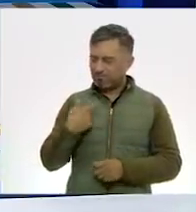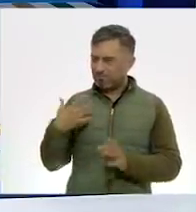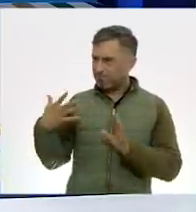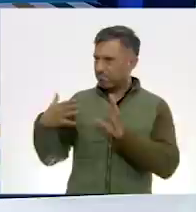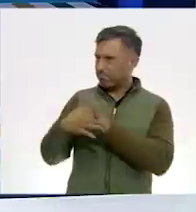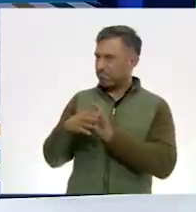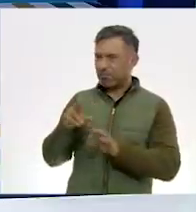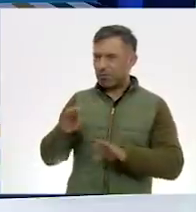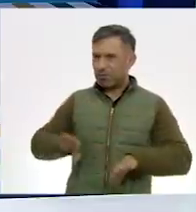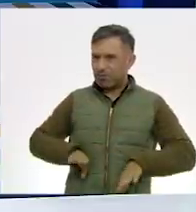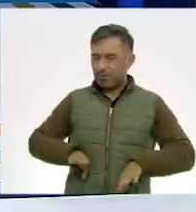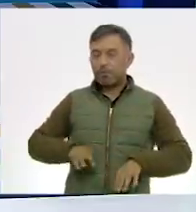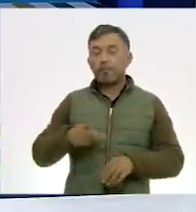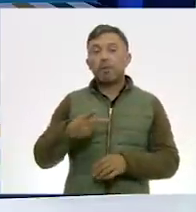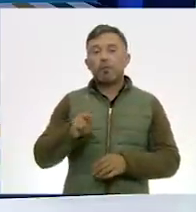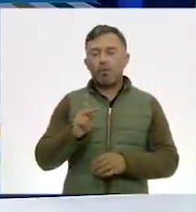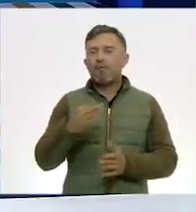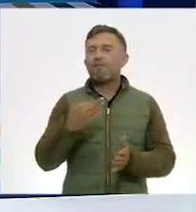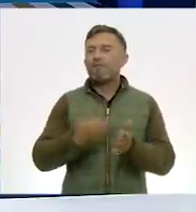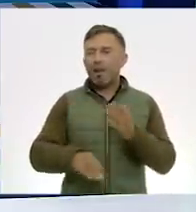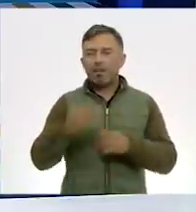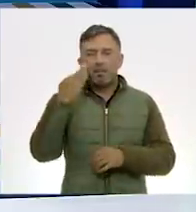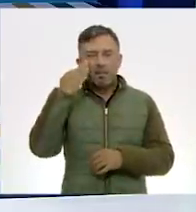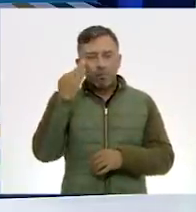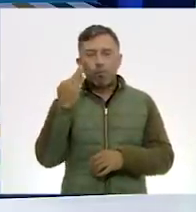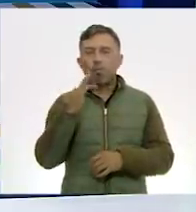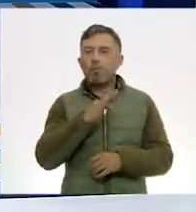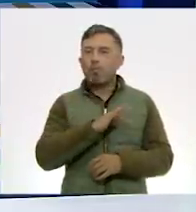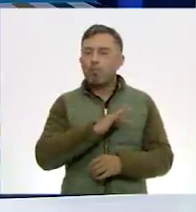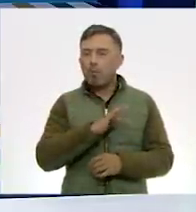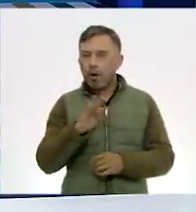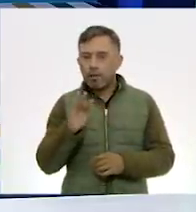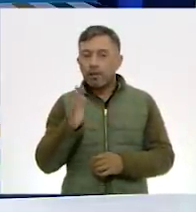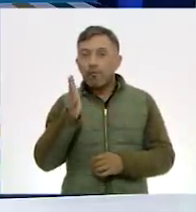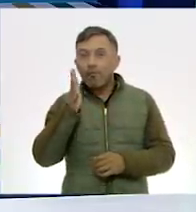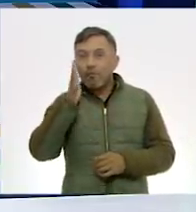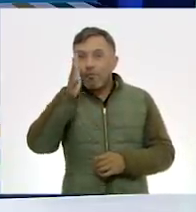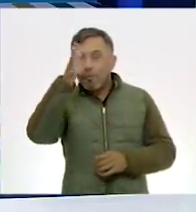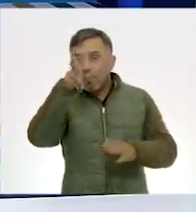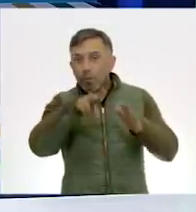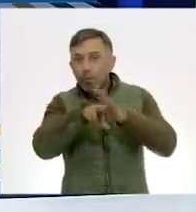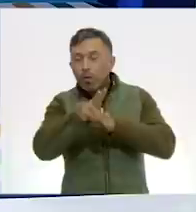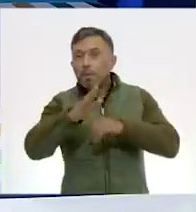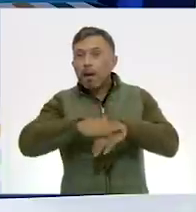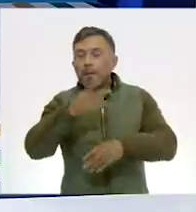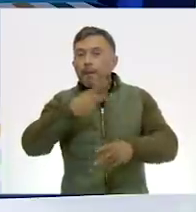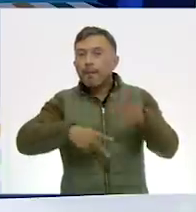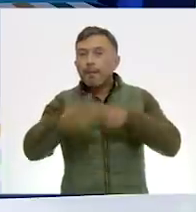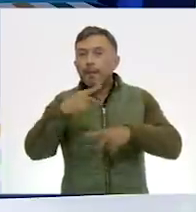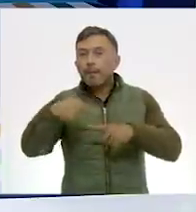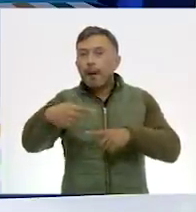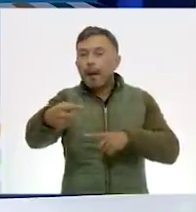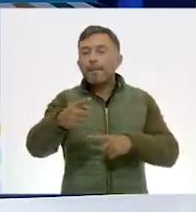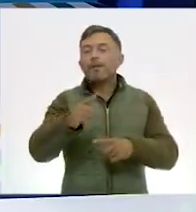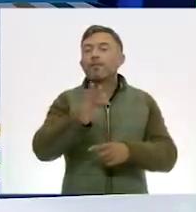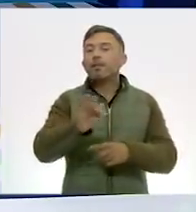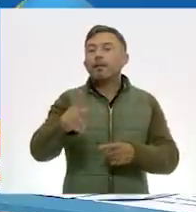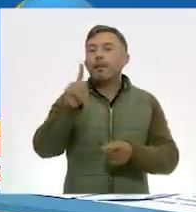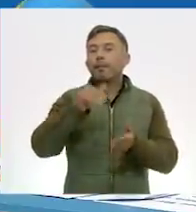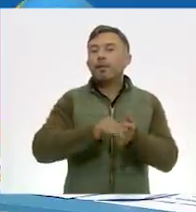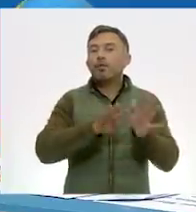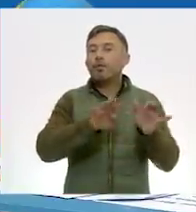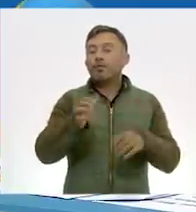no obstante que faltaba tiempo para los acontecimientos que habían de venirse más tarde a fines de